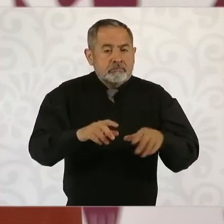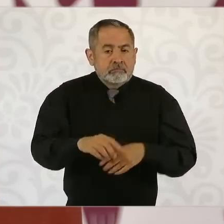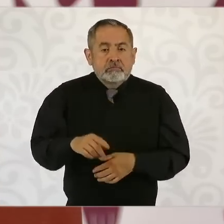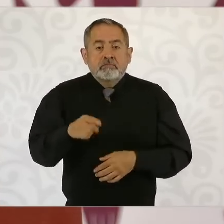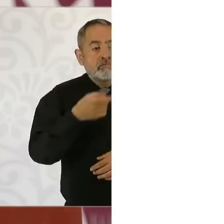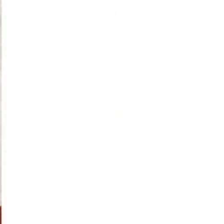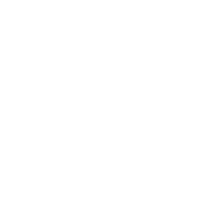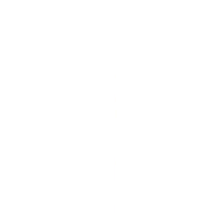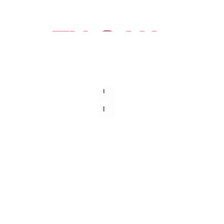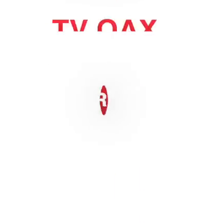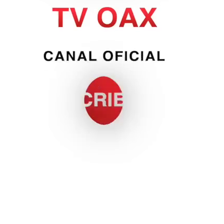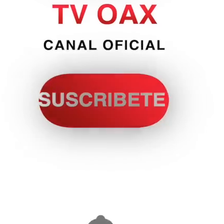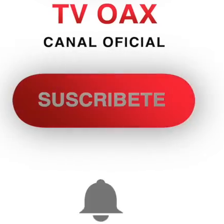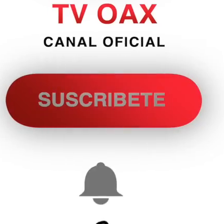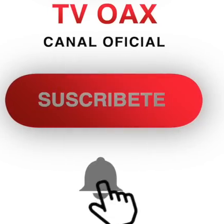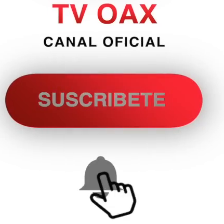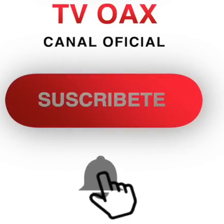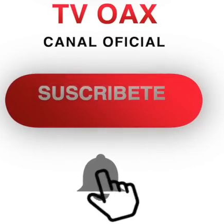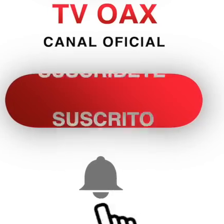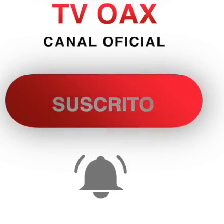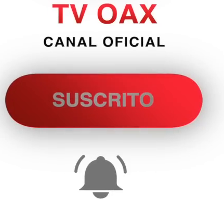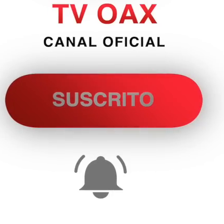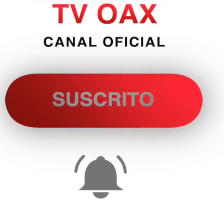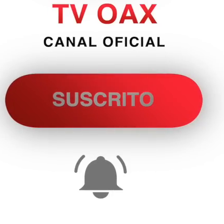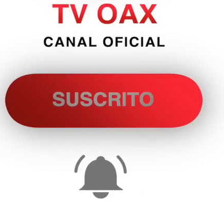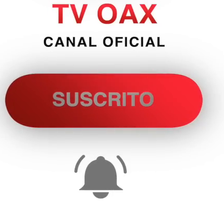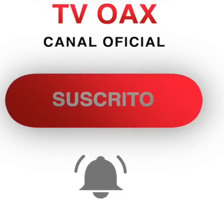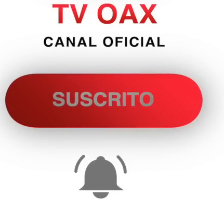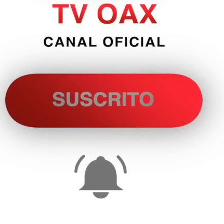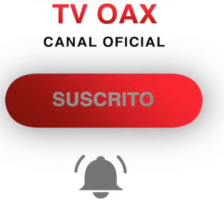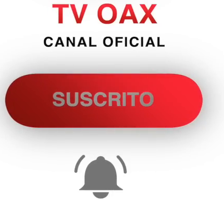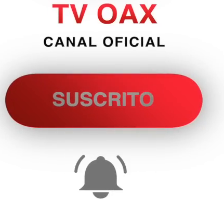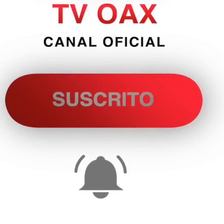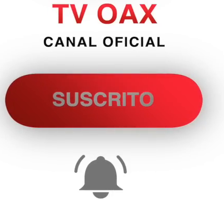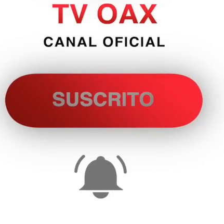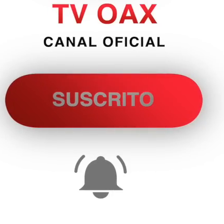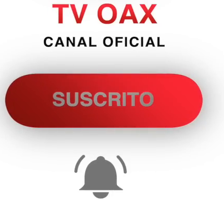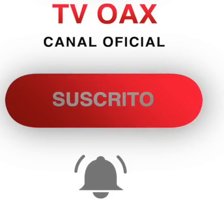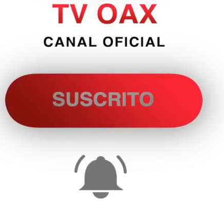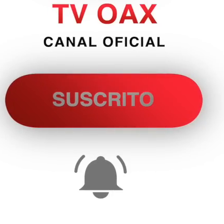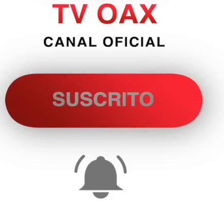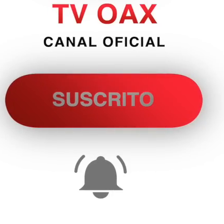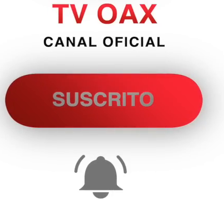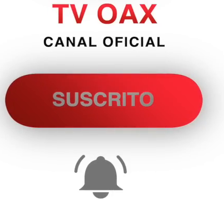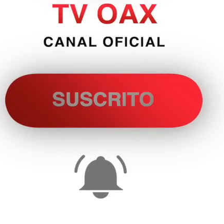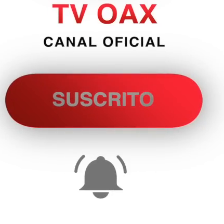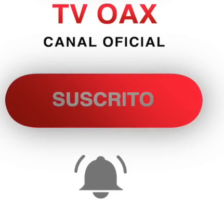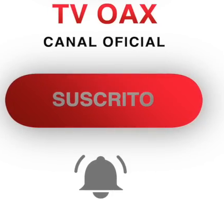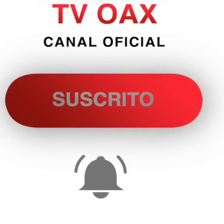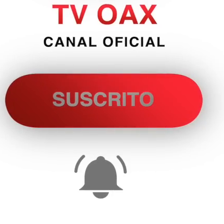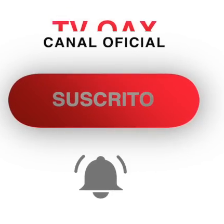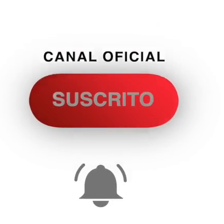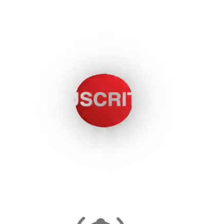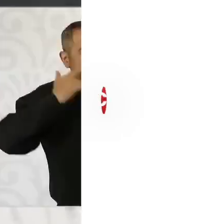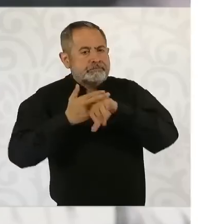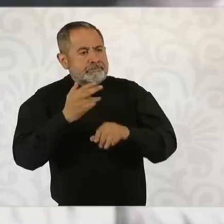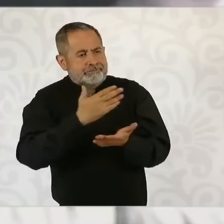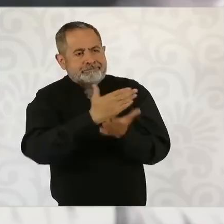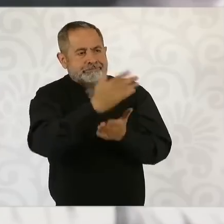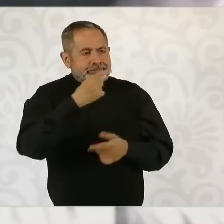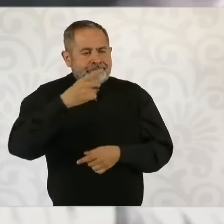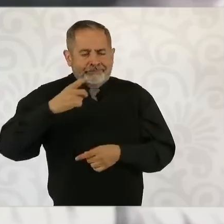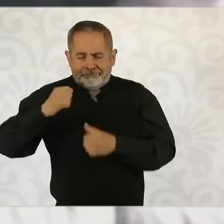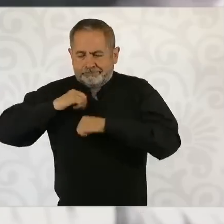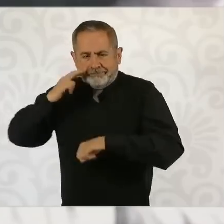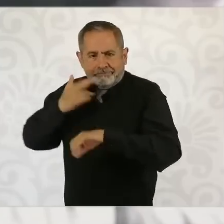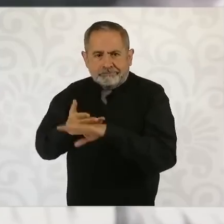las autoridades de Jalisco, que yo iba a ir. No puedo ir a un lugar que está en la competencia de una autoridad diferente. Eso